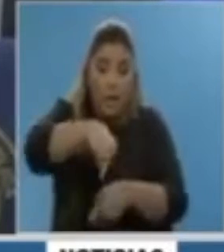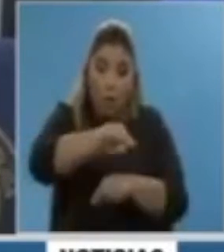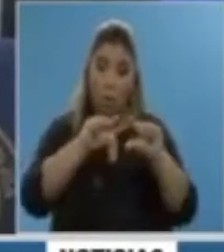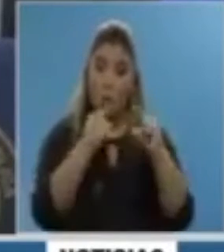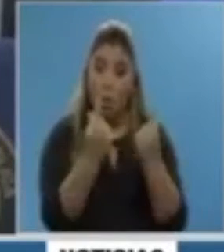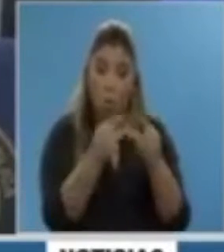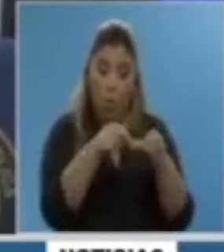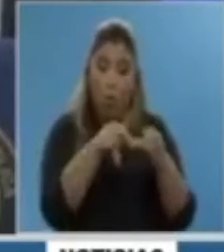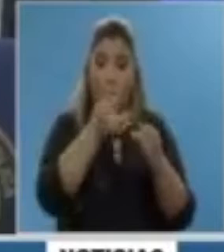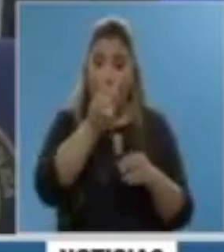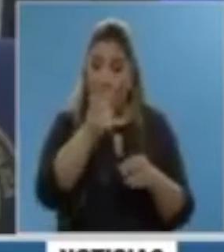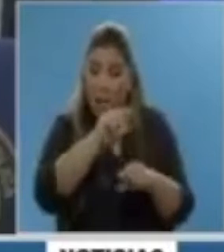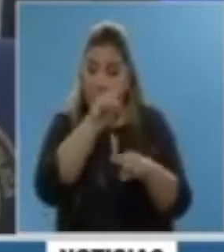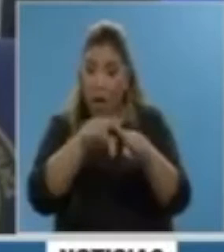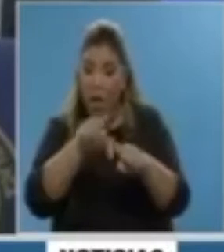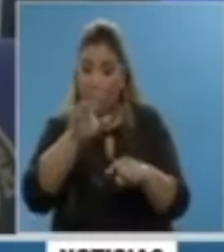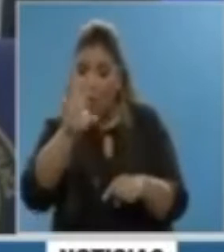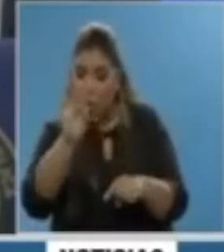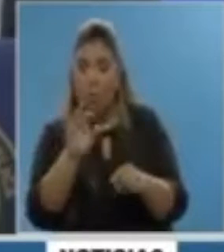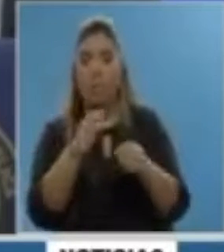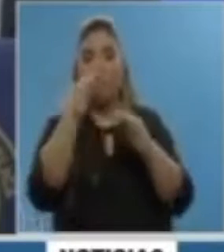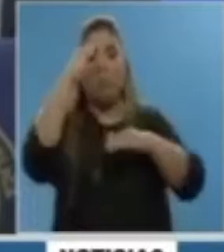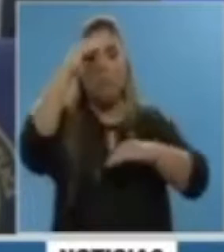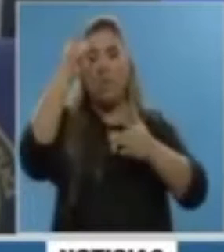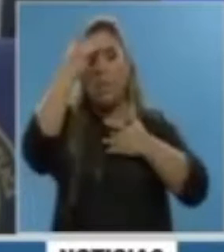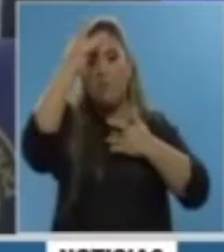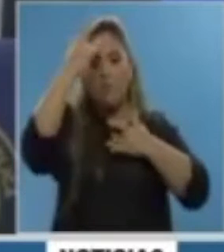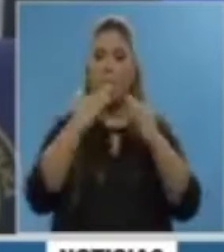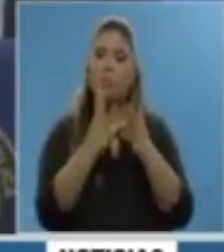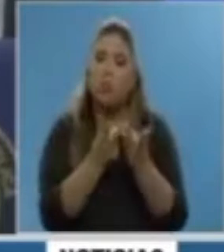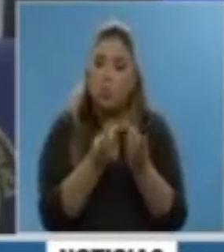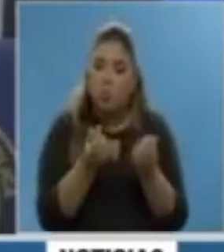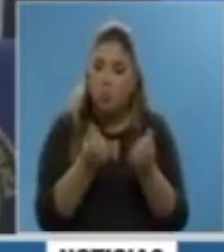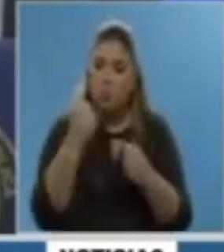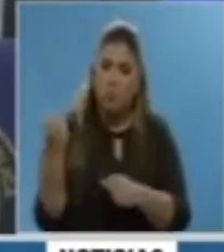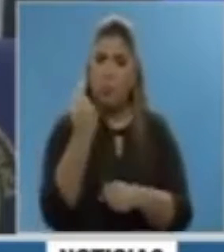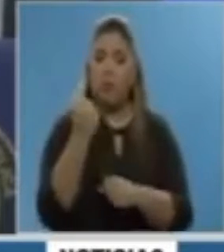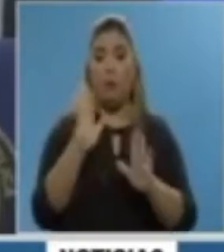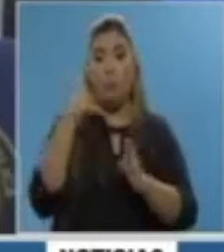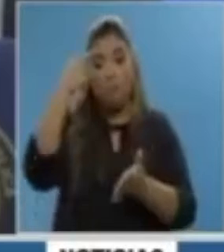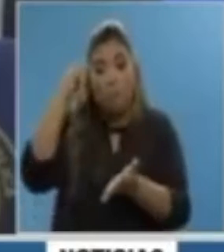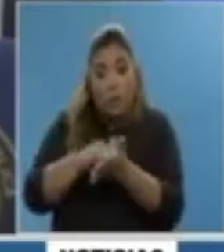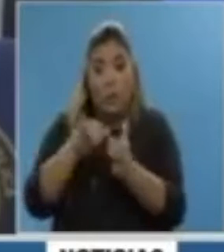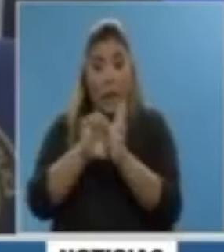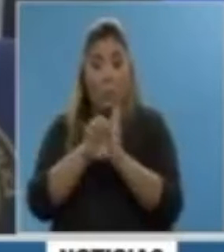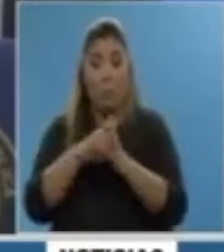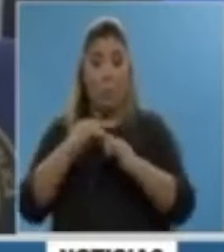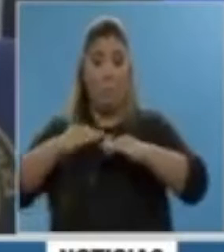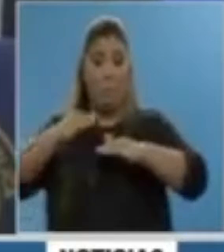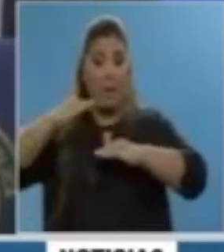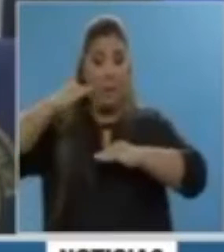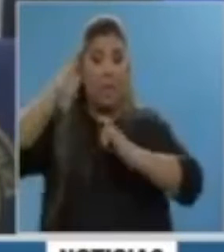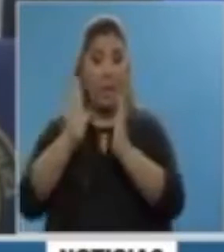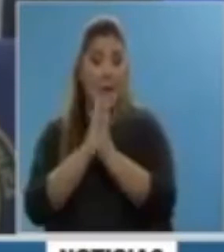lo que observamos acá? Que sobre todo a medida que aumenta la edad, el riesgo de hospitalizarse o